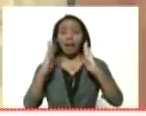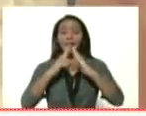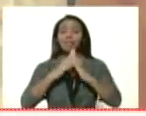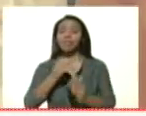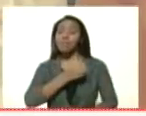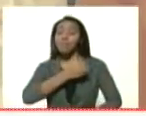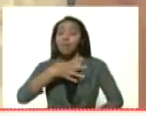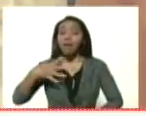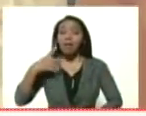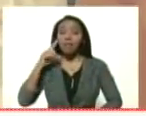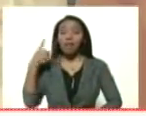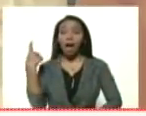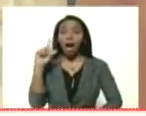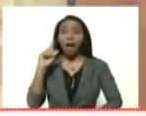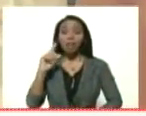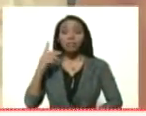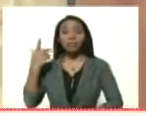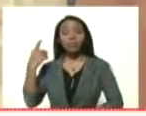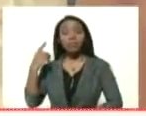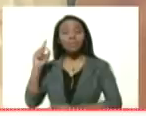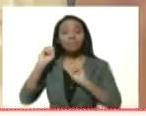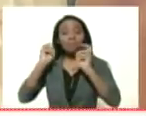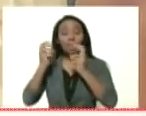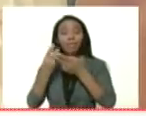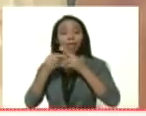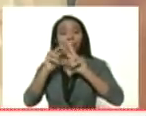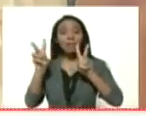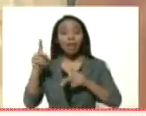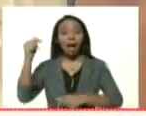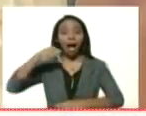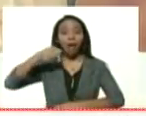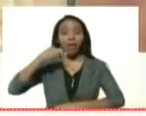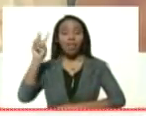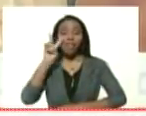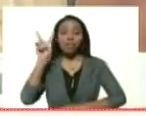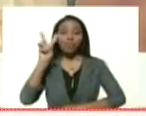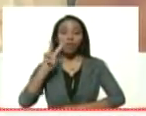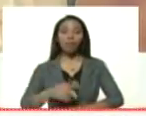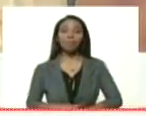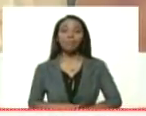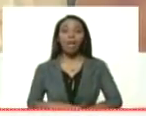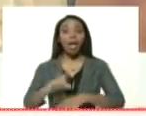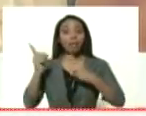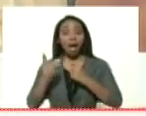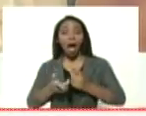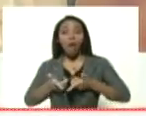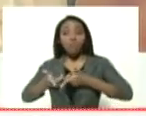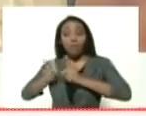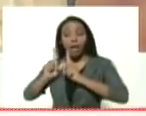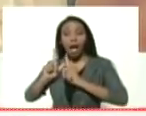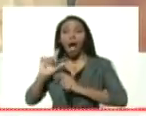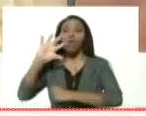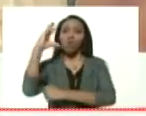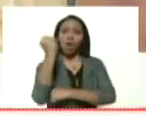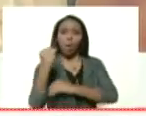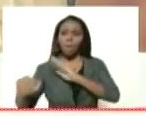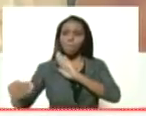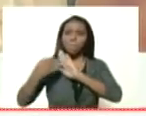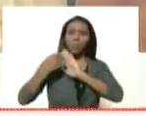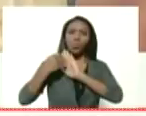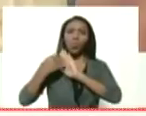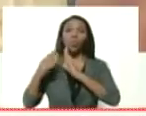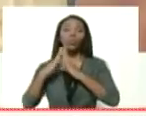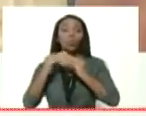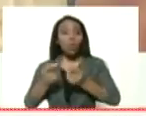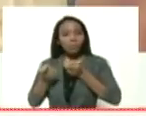es producto de la paz que reina hoy en Venezuela, cuyas autoridades han logrado neutralizar todos